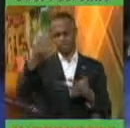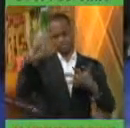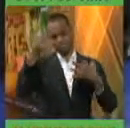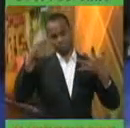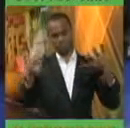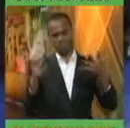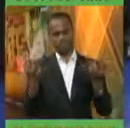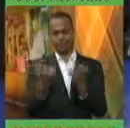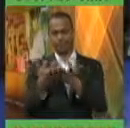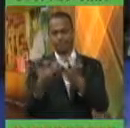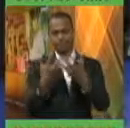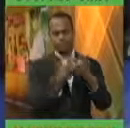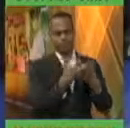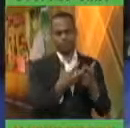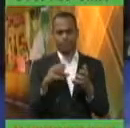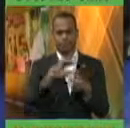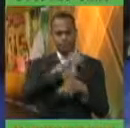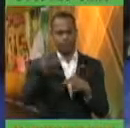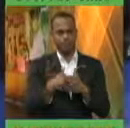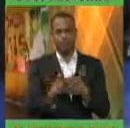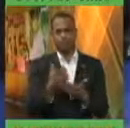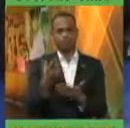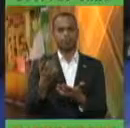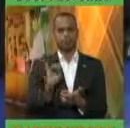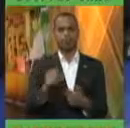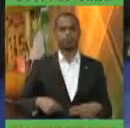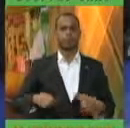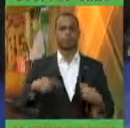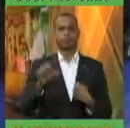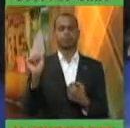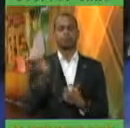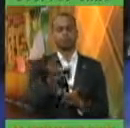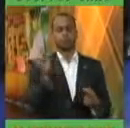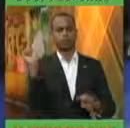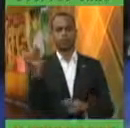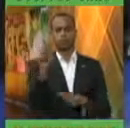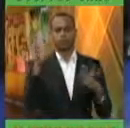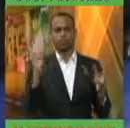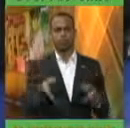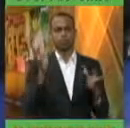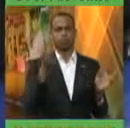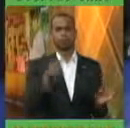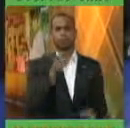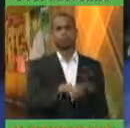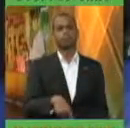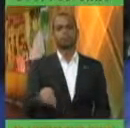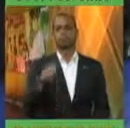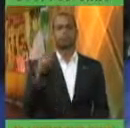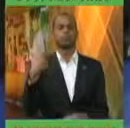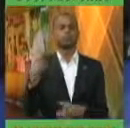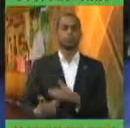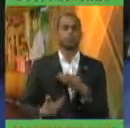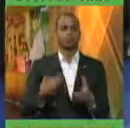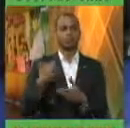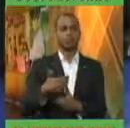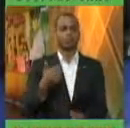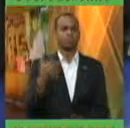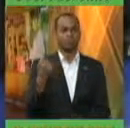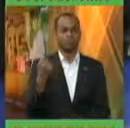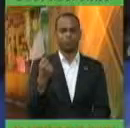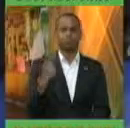agenda transversal y tan humana y entonces por ejemplo los tomadores de decisiones felizmente vamos avanzando